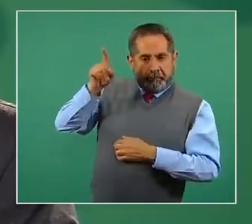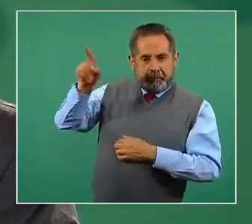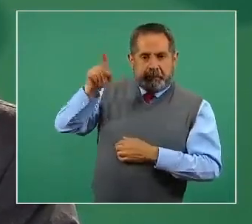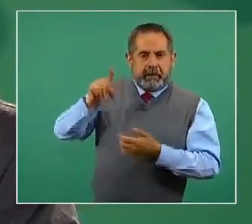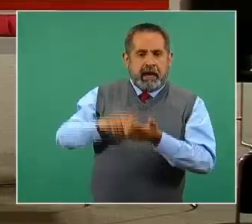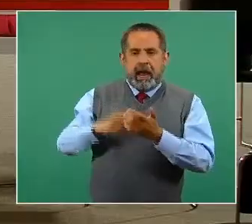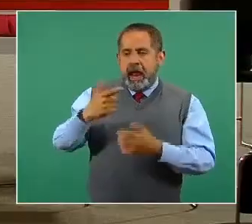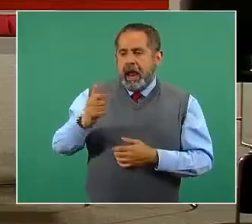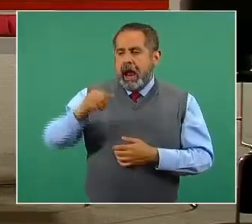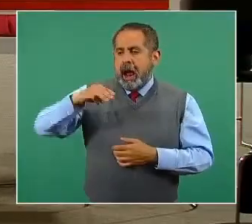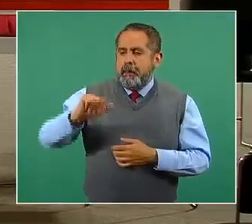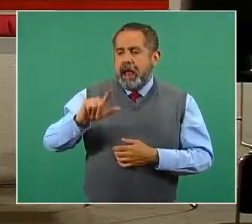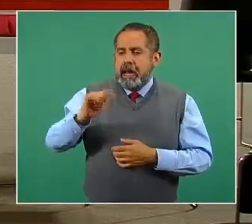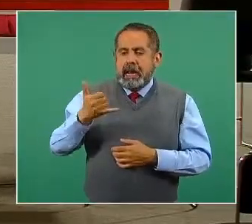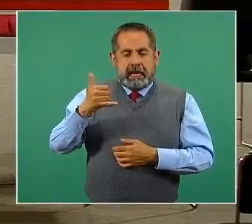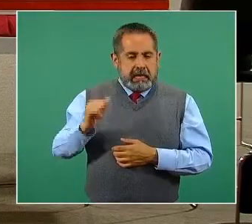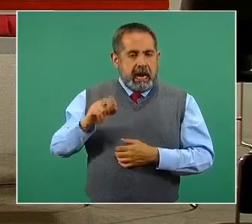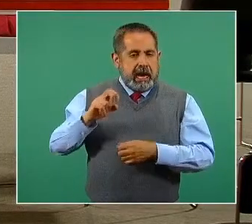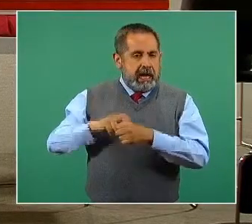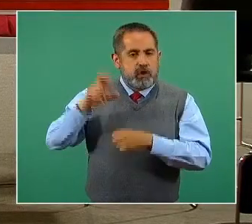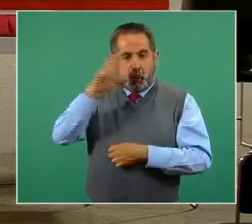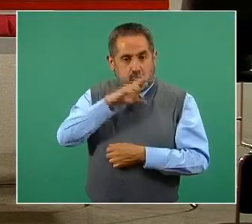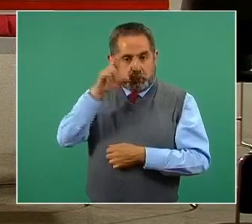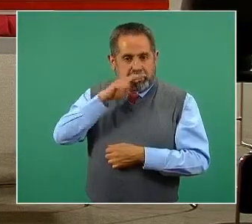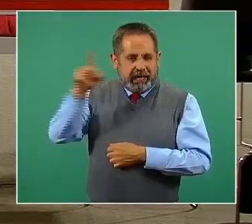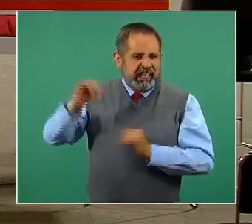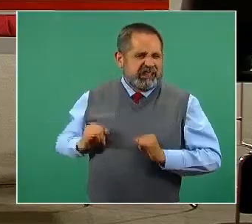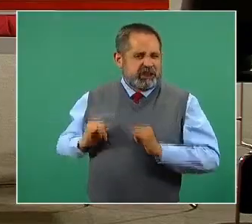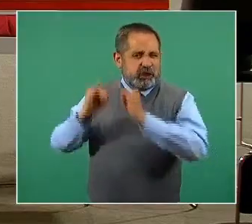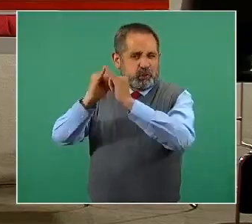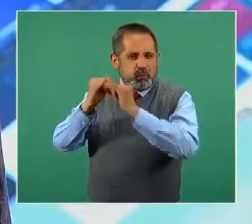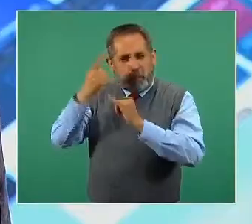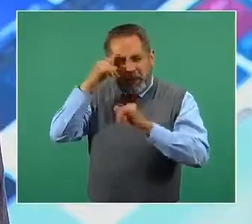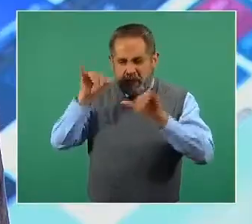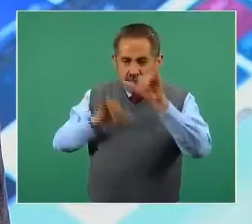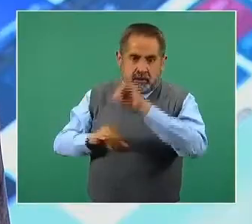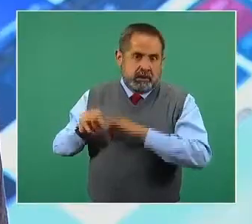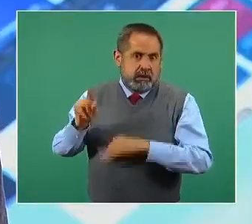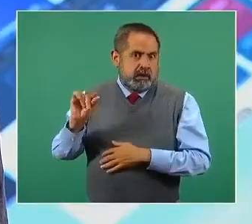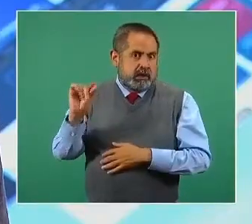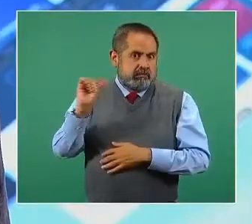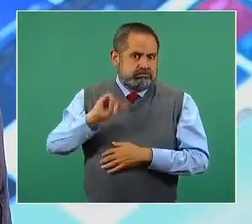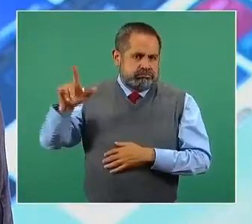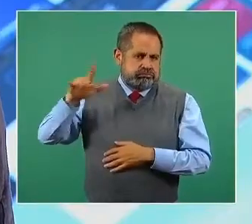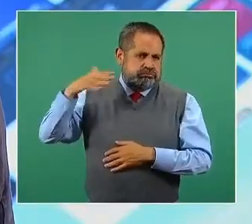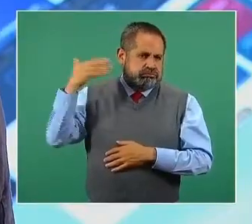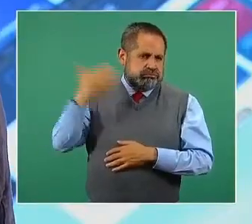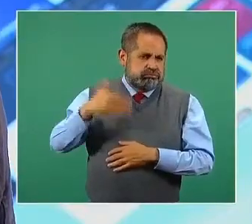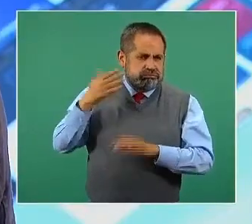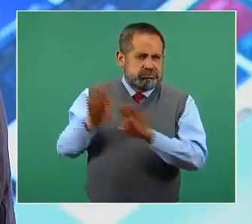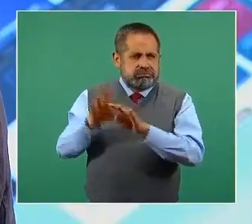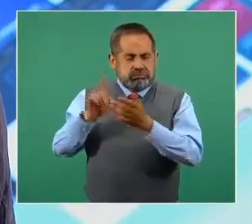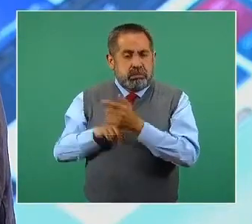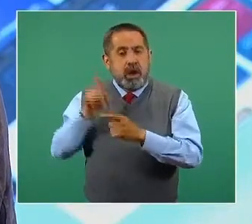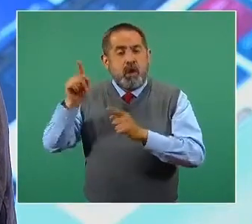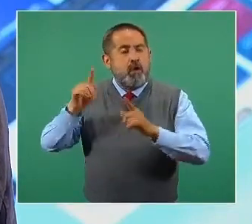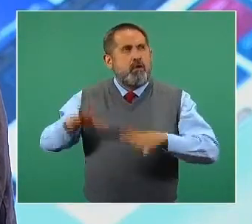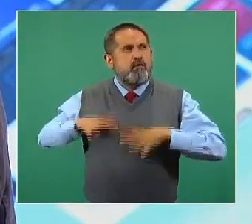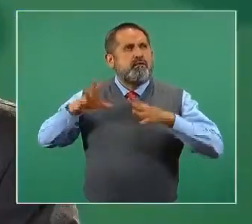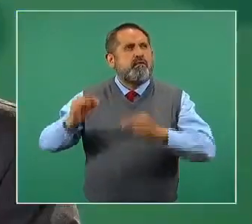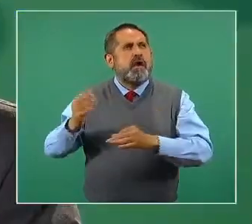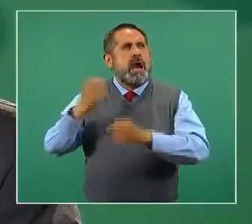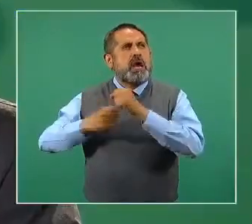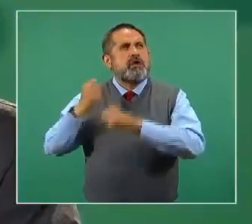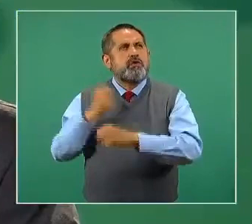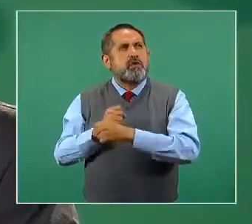en Microbiología y Epidemiología de Rusia, que es un instituto muy prestigiado, que fue fundado a finales del